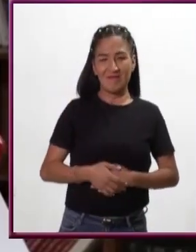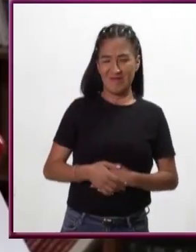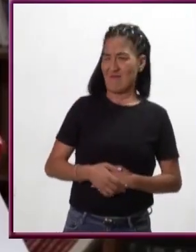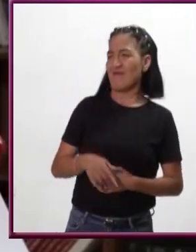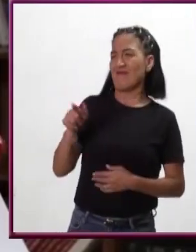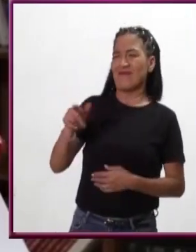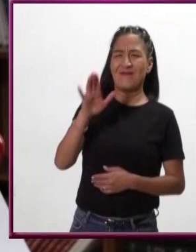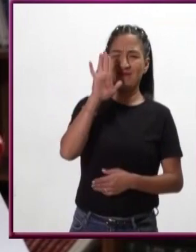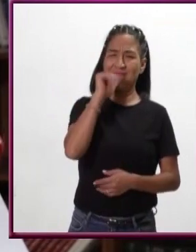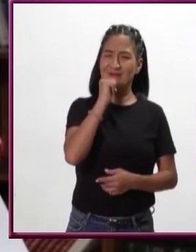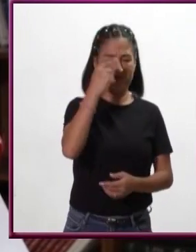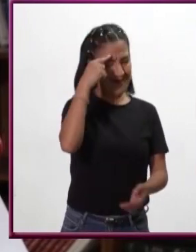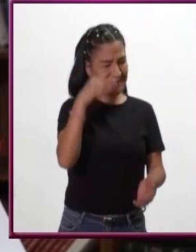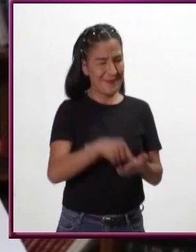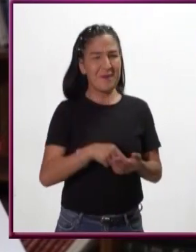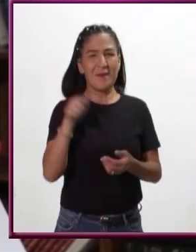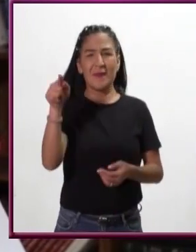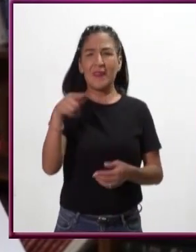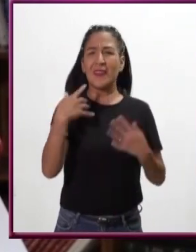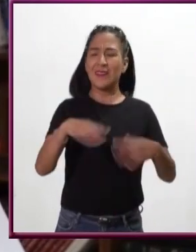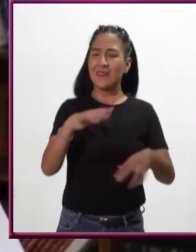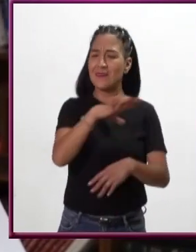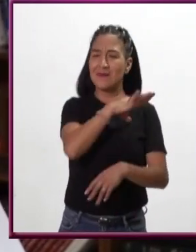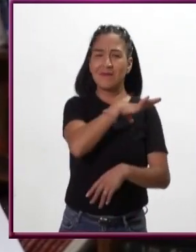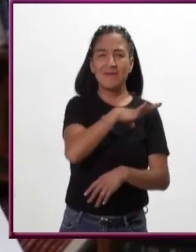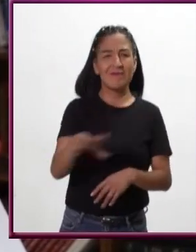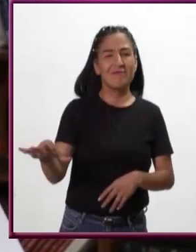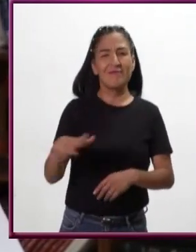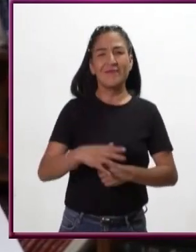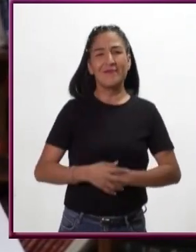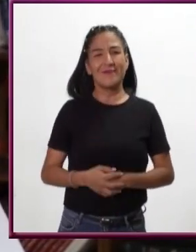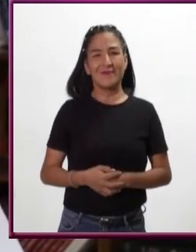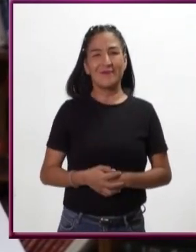verdad, no lo puedo creer, ¿eh? Qué raro.